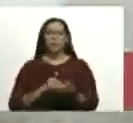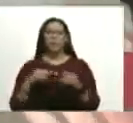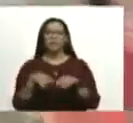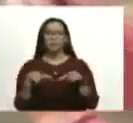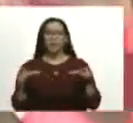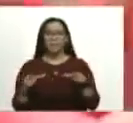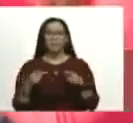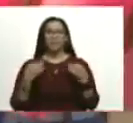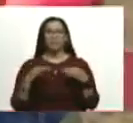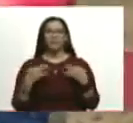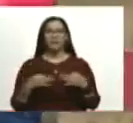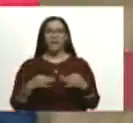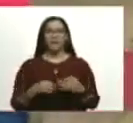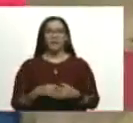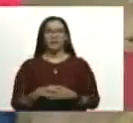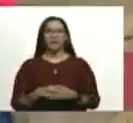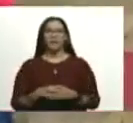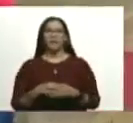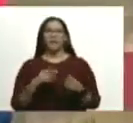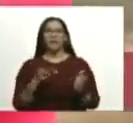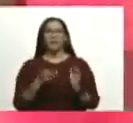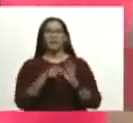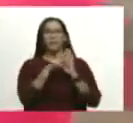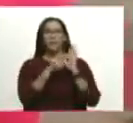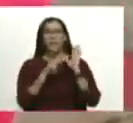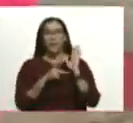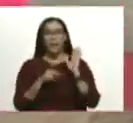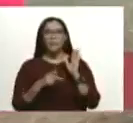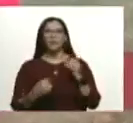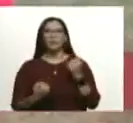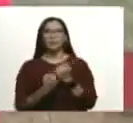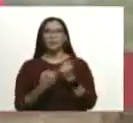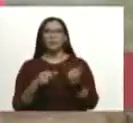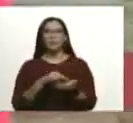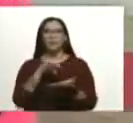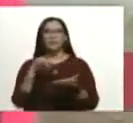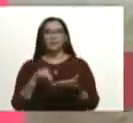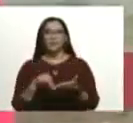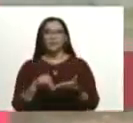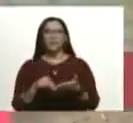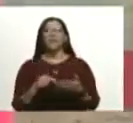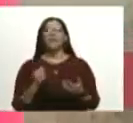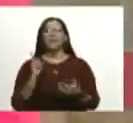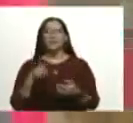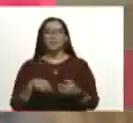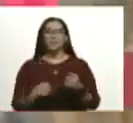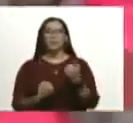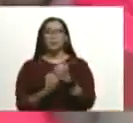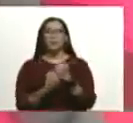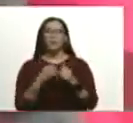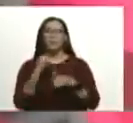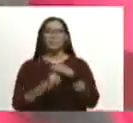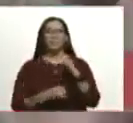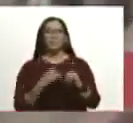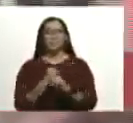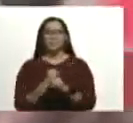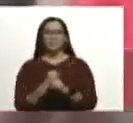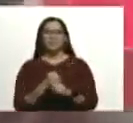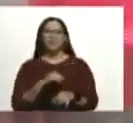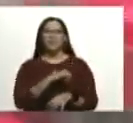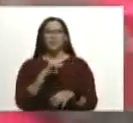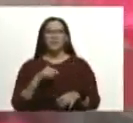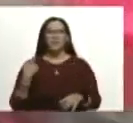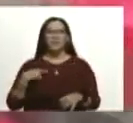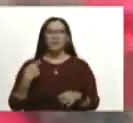espacios naturales. Estos programas nosotros los adelantamos con apoyo nacional y también con apoyo internacional. Igualmente, también tenemos